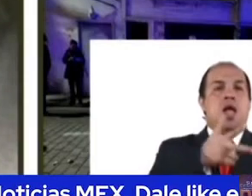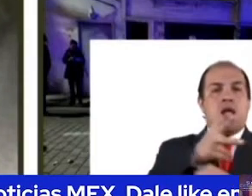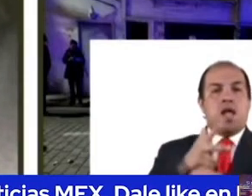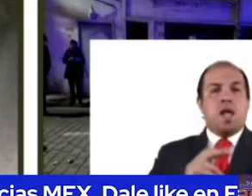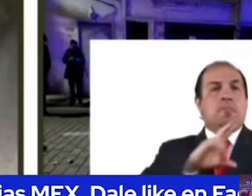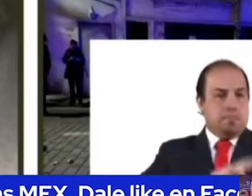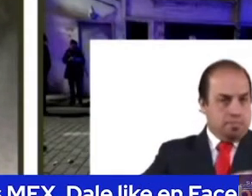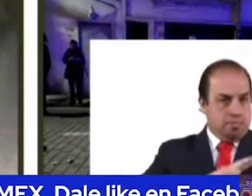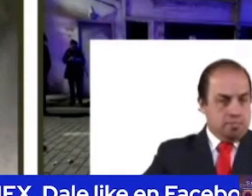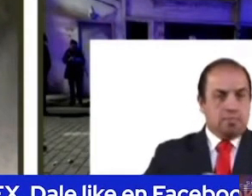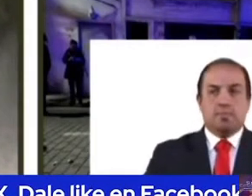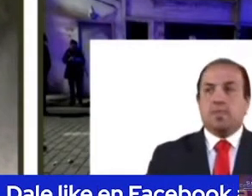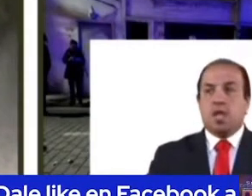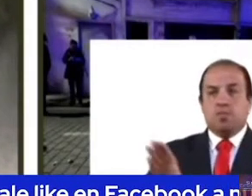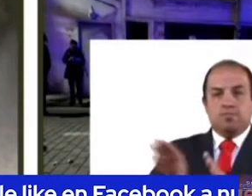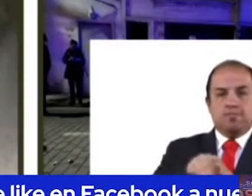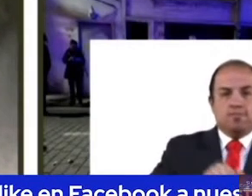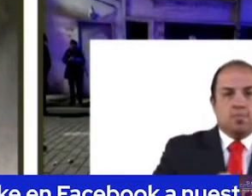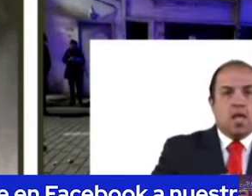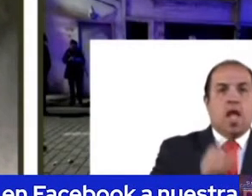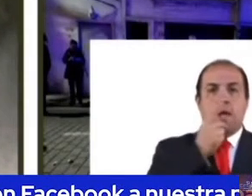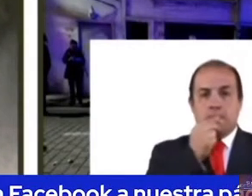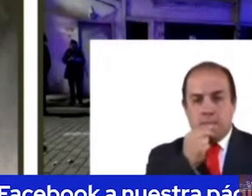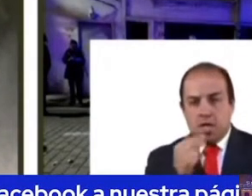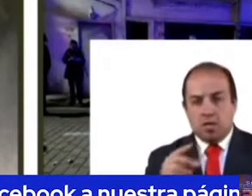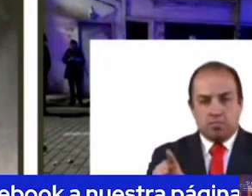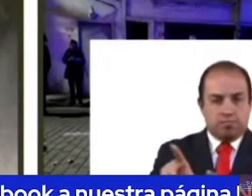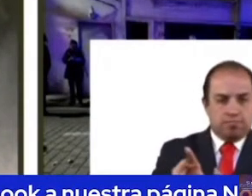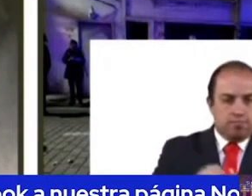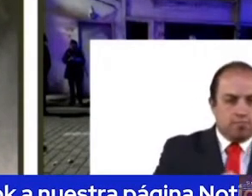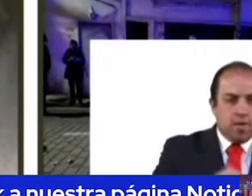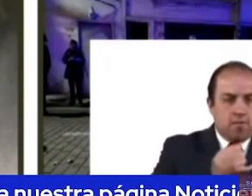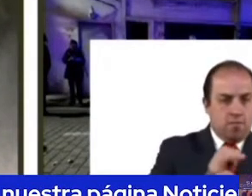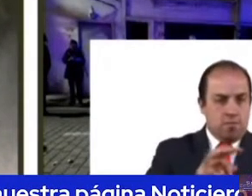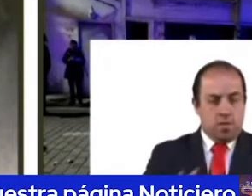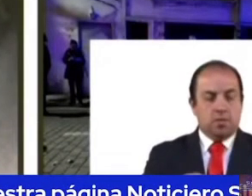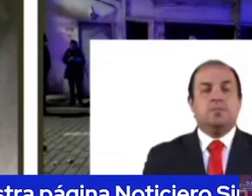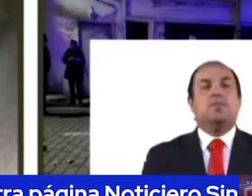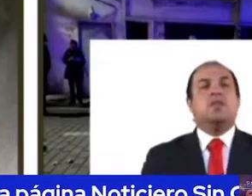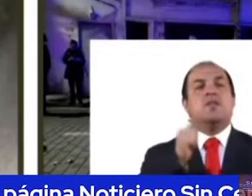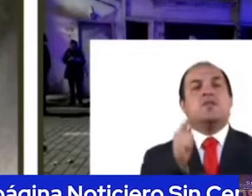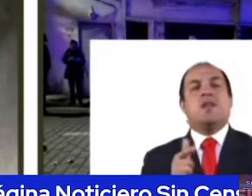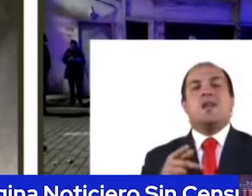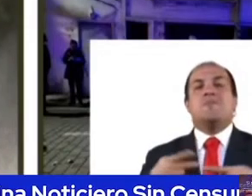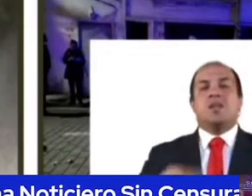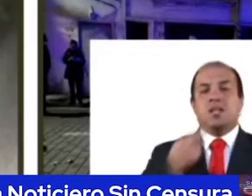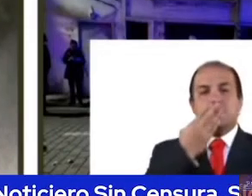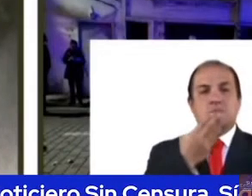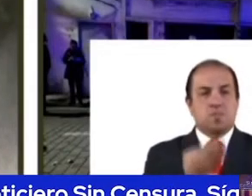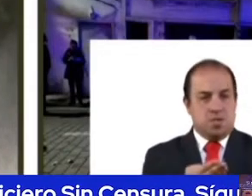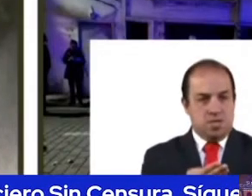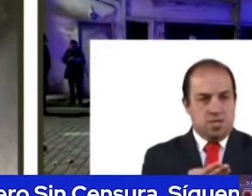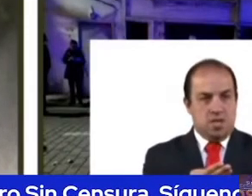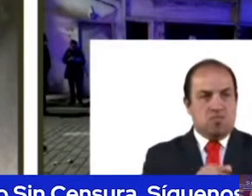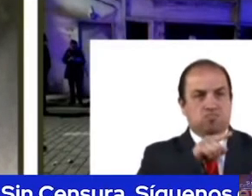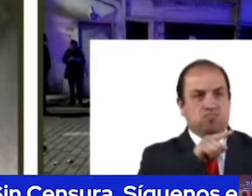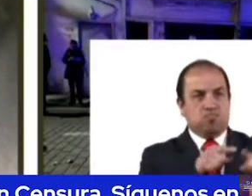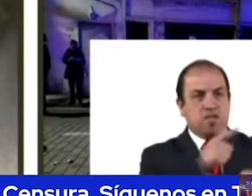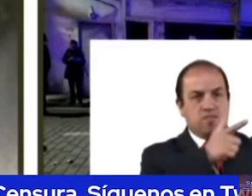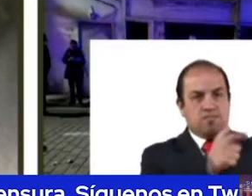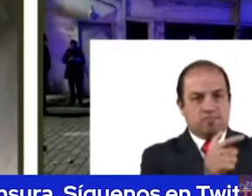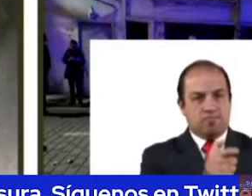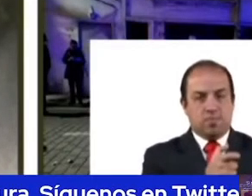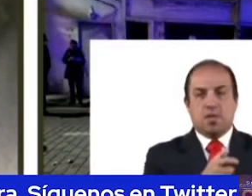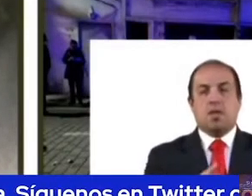privadas, recabados por elementos de esta Secretaría, nos fue posible identificar que los presuntos responsables de la agresión viajaban a bordo